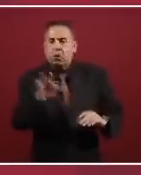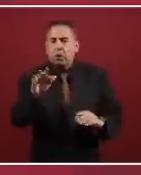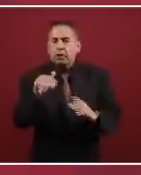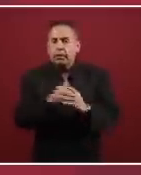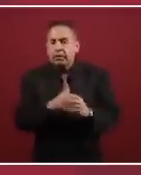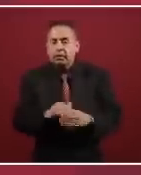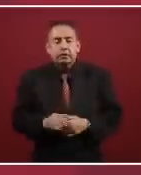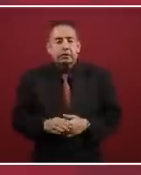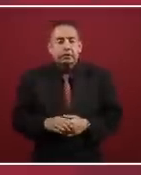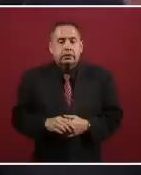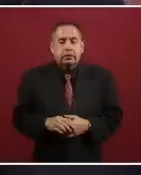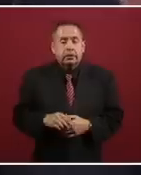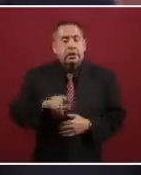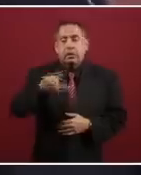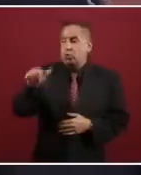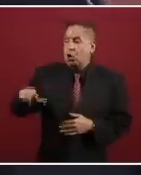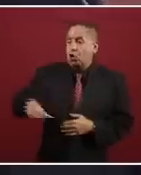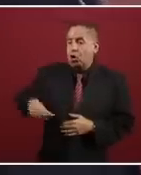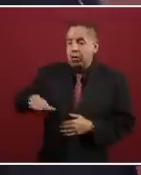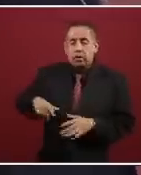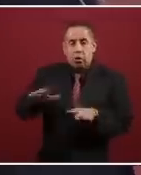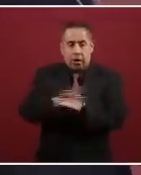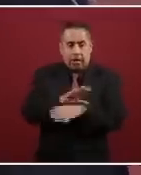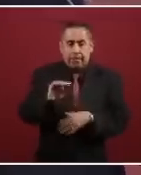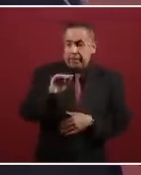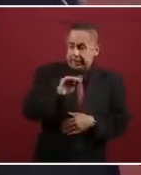Cuando se iba del gobierno a otro cargo,